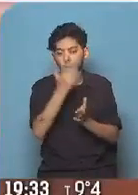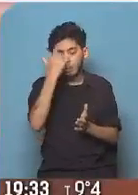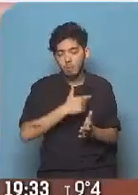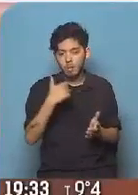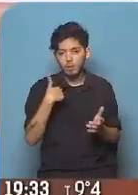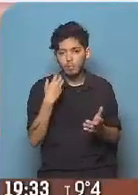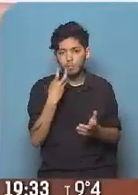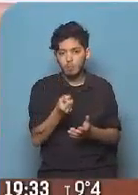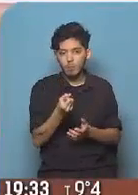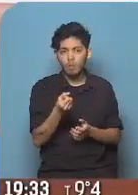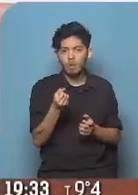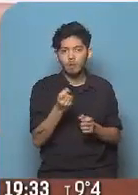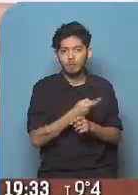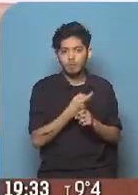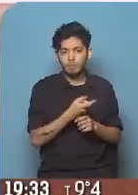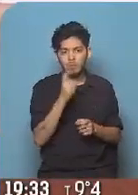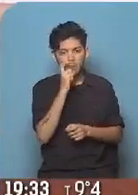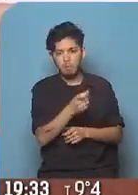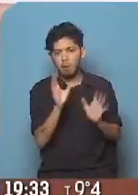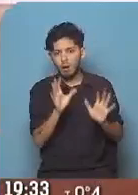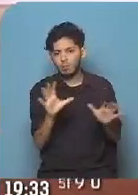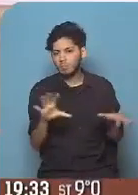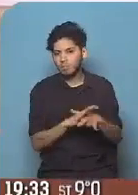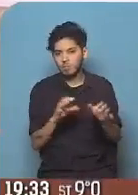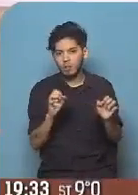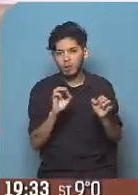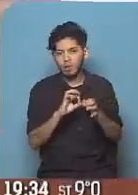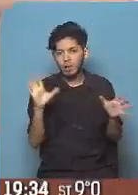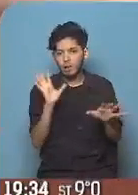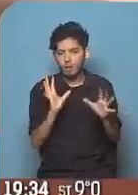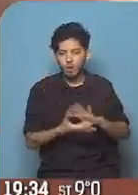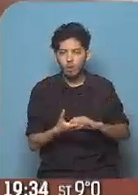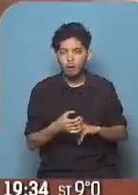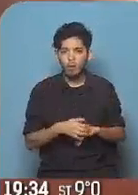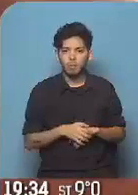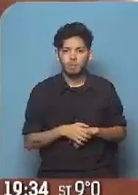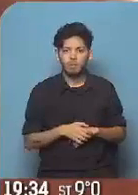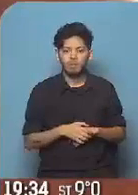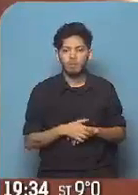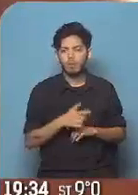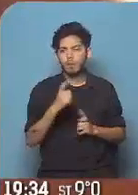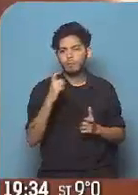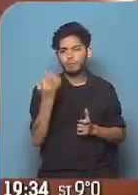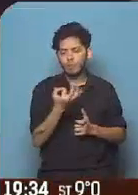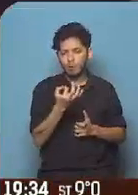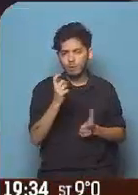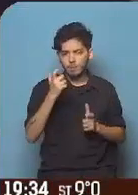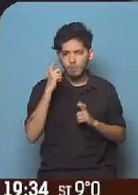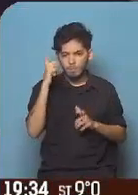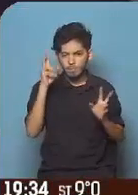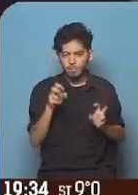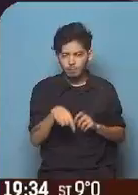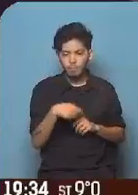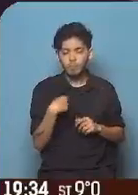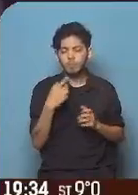podemos admitir que se las violen impunemente. Héctor, con su maravillosa experiencia en este tema, teniendo en